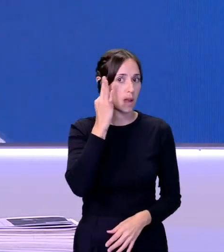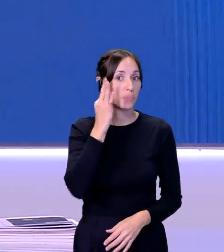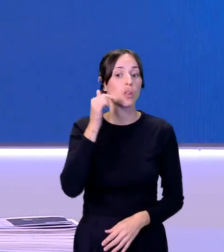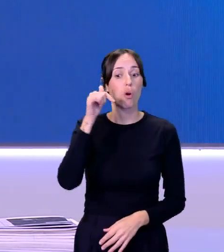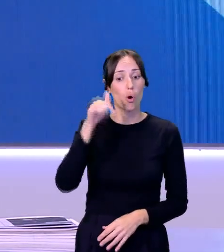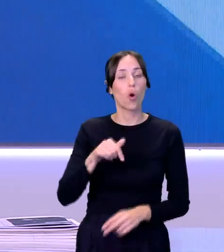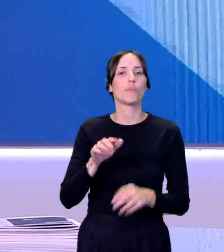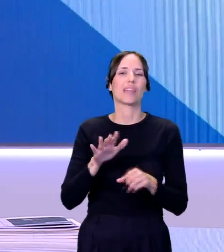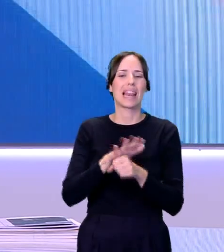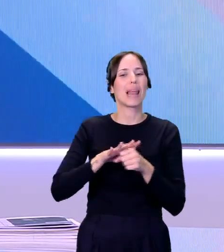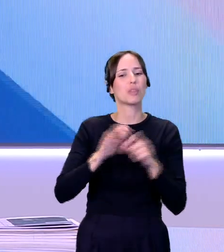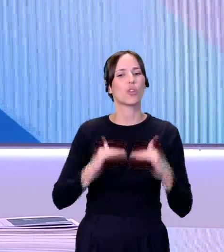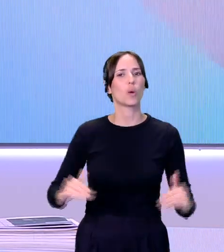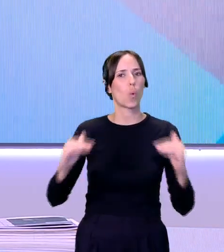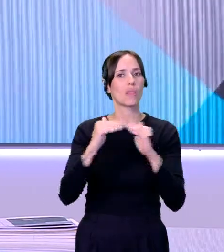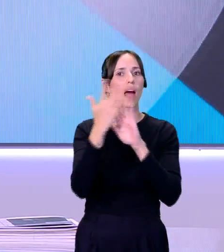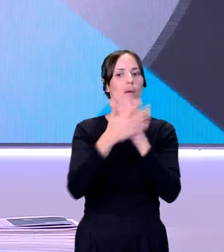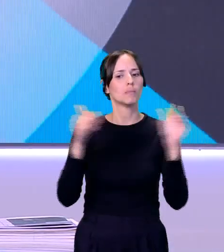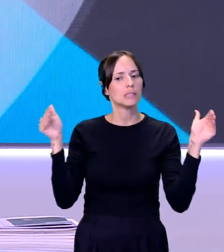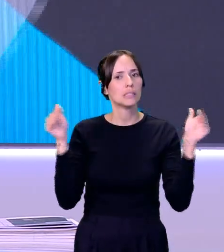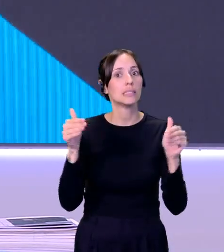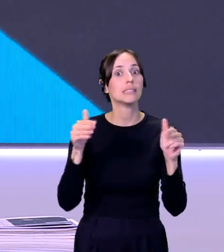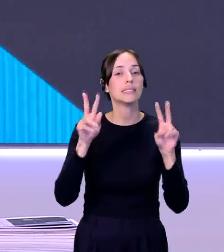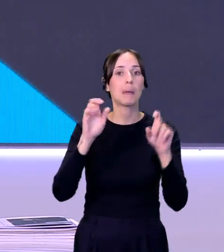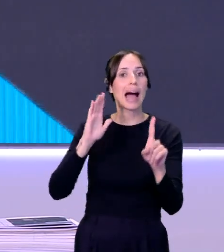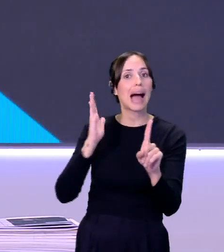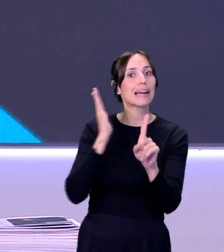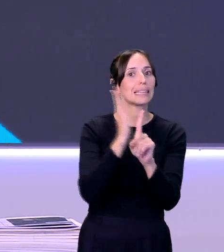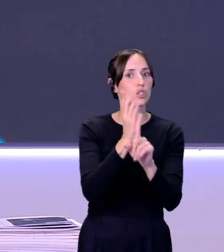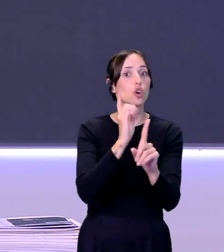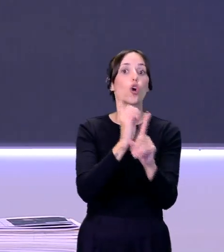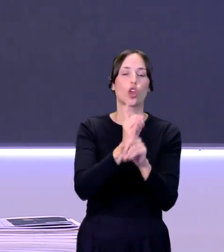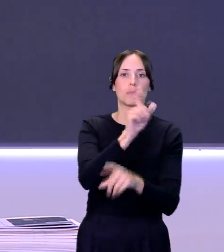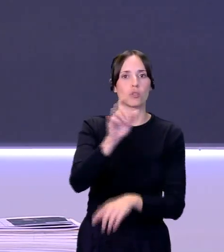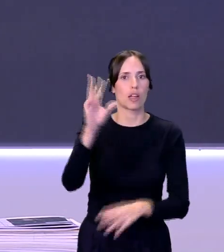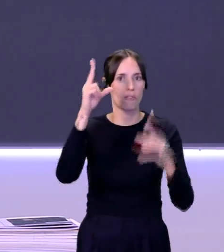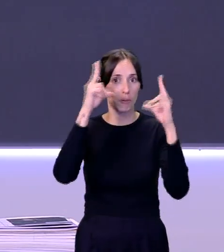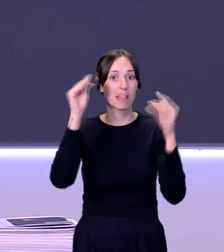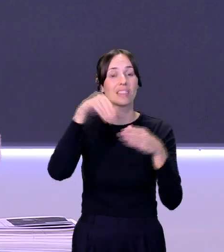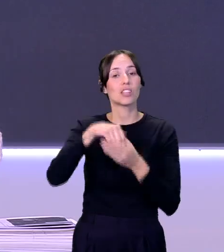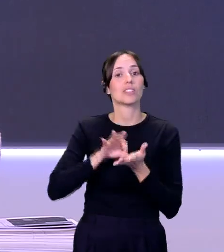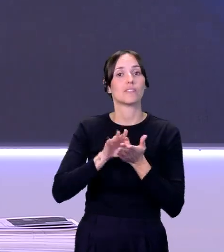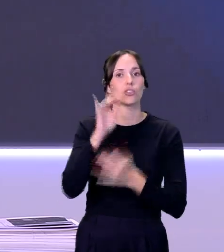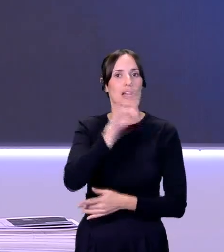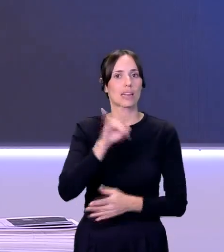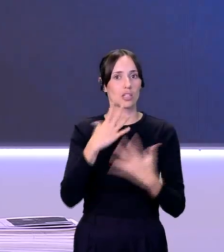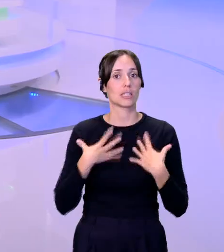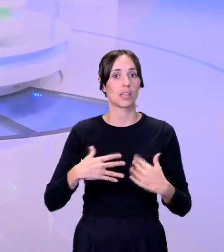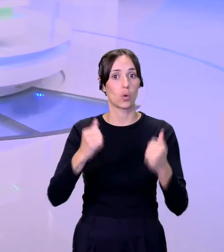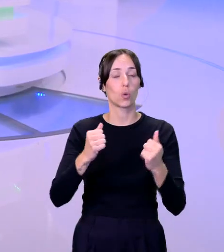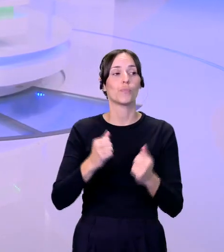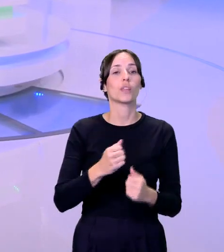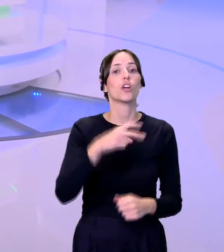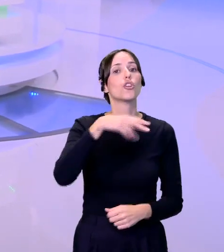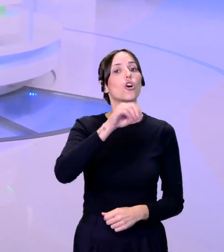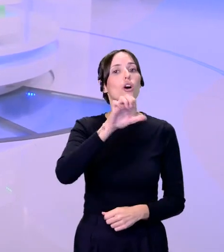vamos a poner el foco en el aumento de las agresiones a las enfermeras del Servicio Canario de la Salud. Y vamos a hablar de este asunto con Noemí